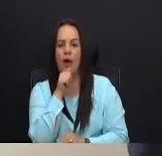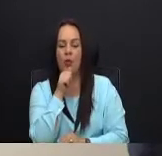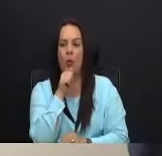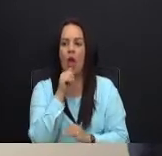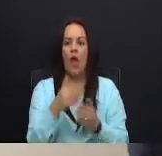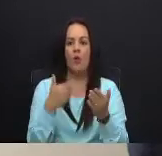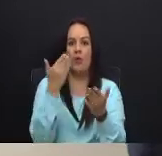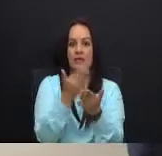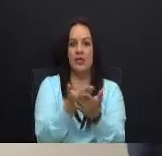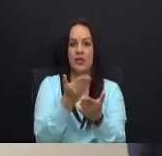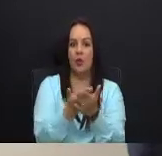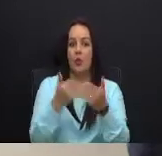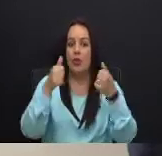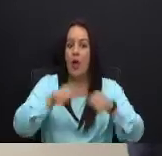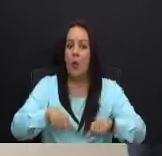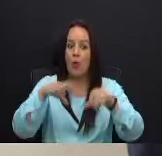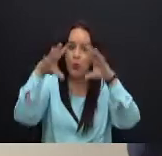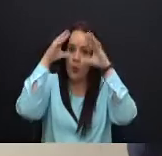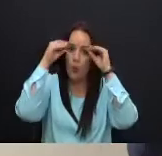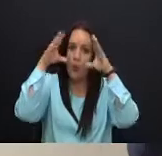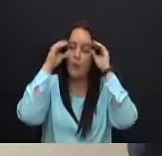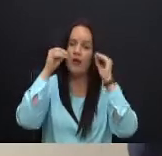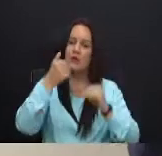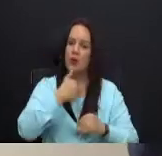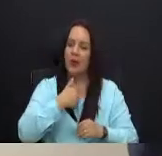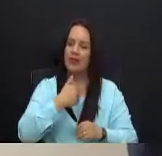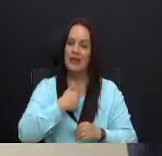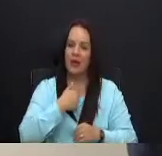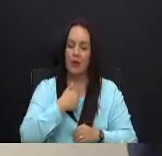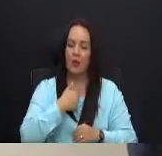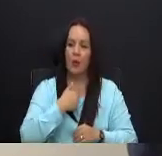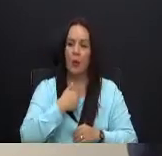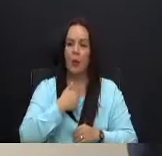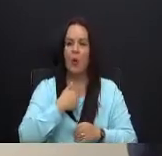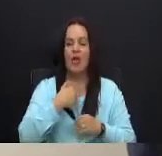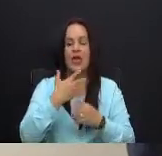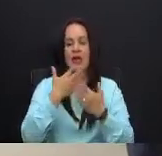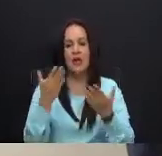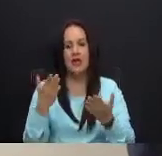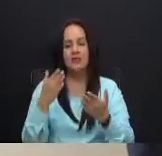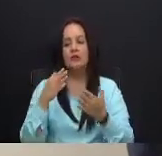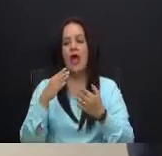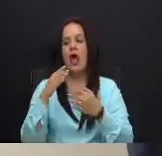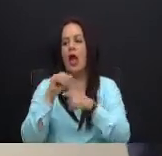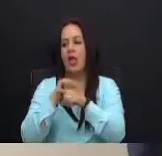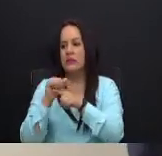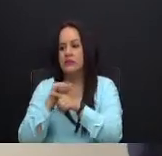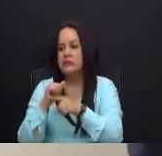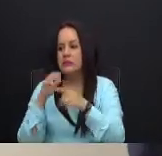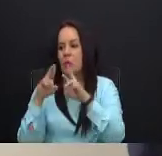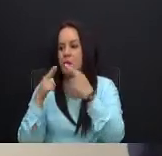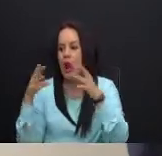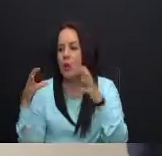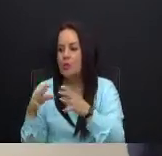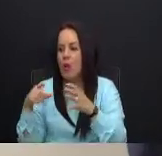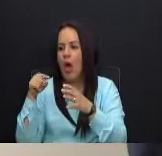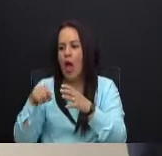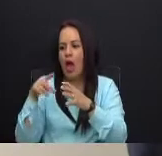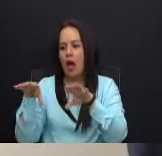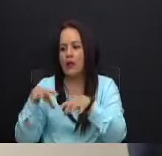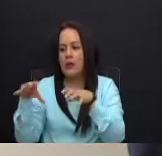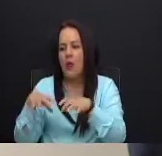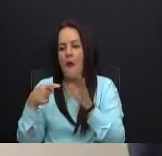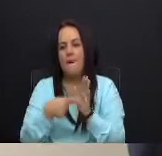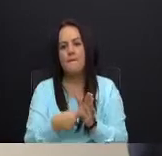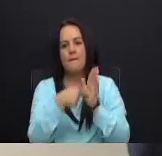llegó, según la información que tengo, es a ejercicios, a reuniones, actividades para presentar resultados,